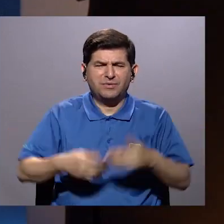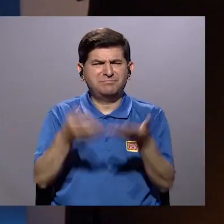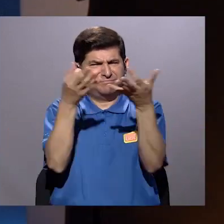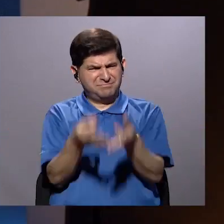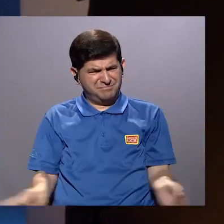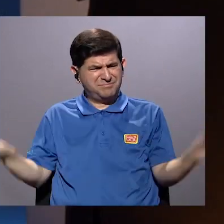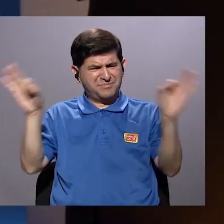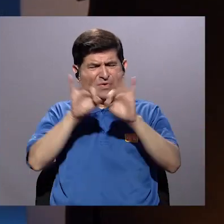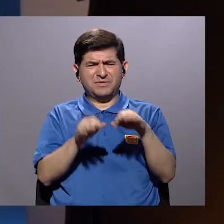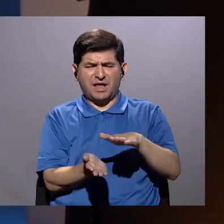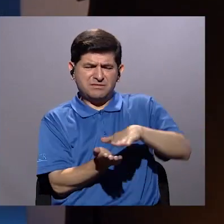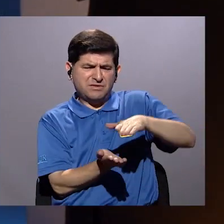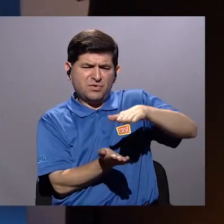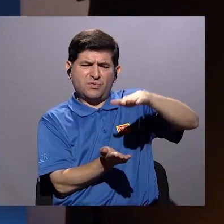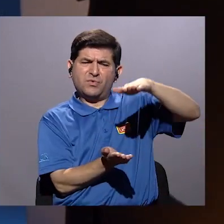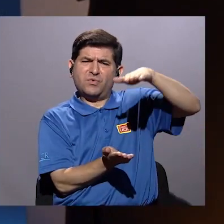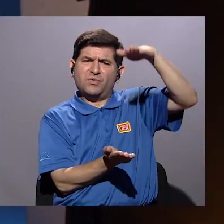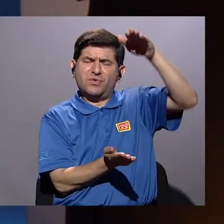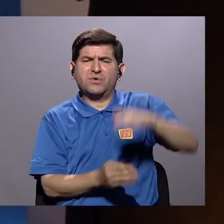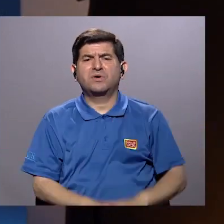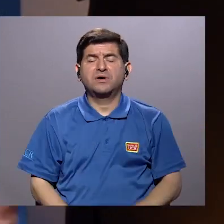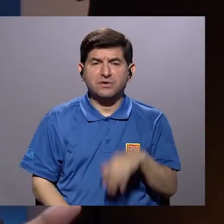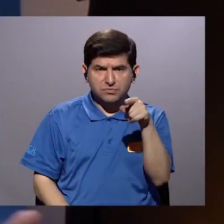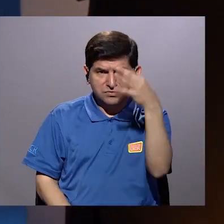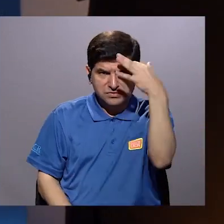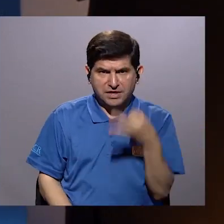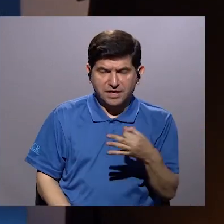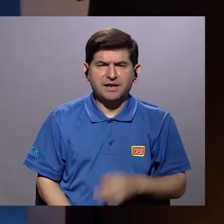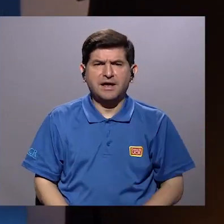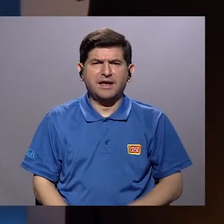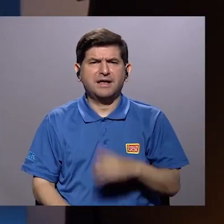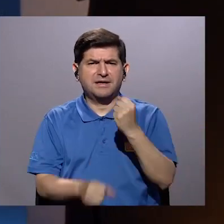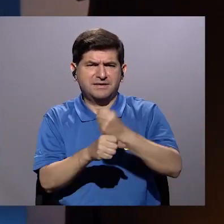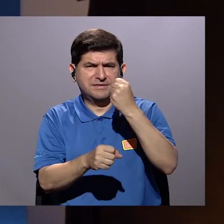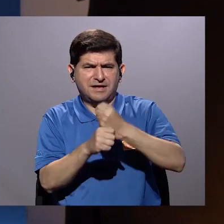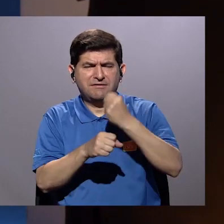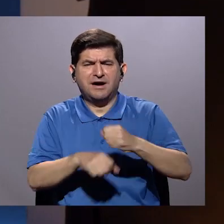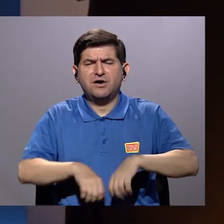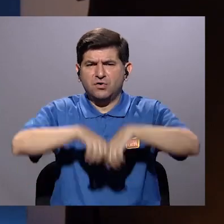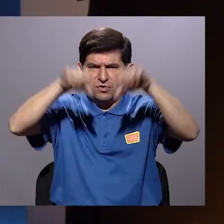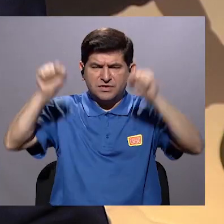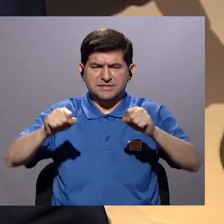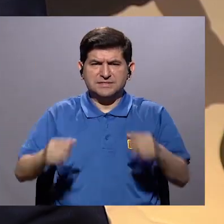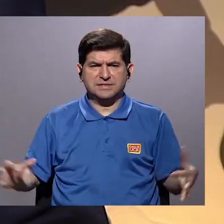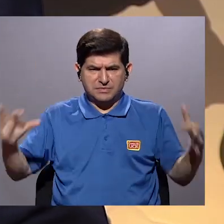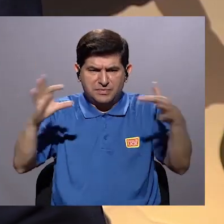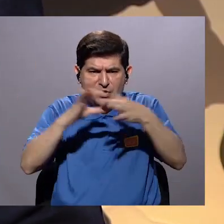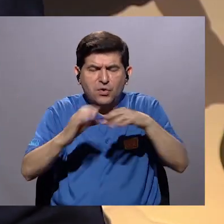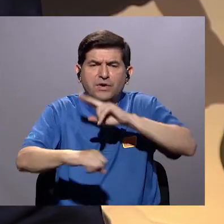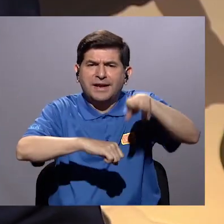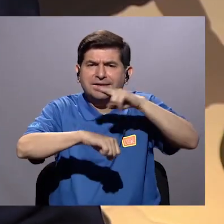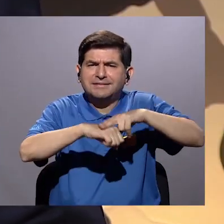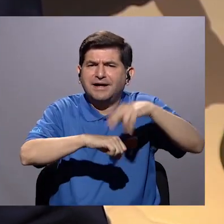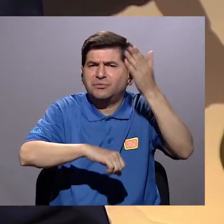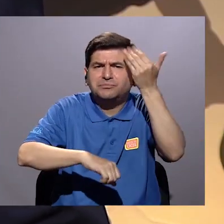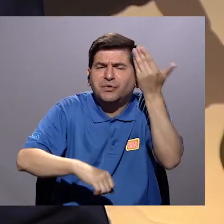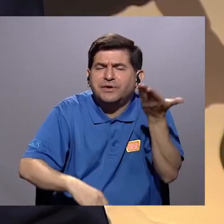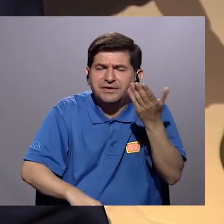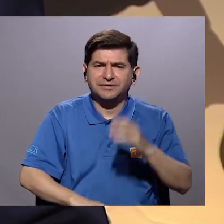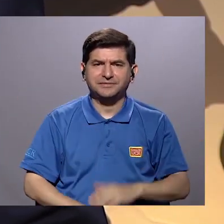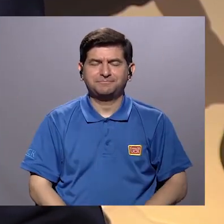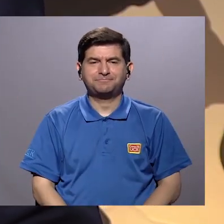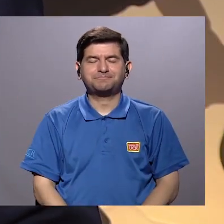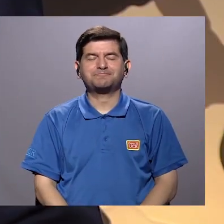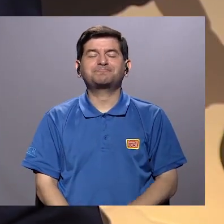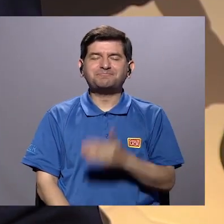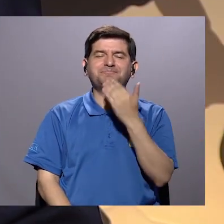importante el almacenamiento desde el punto de vista de la operación del Sistema Interconectado Nacional? Sí, muchas gracias.